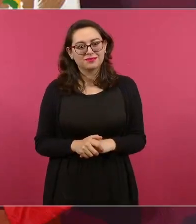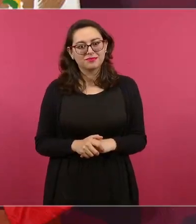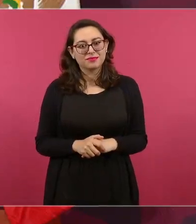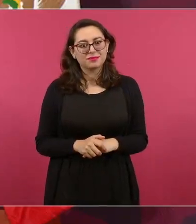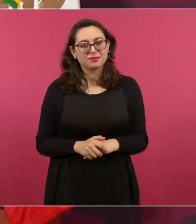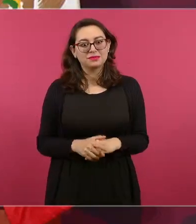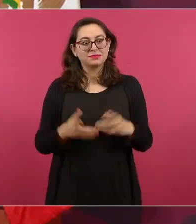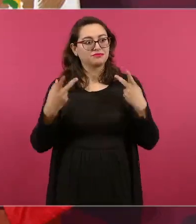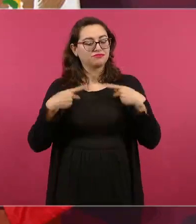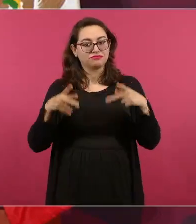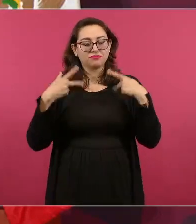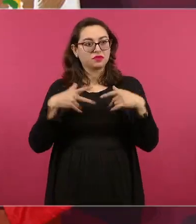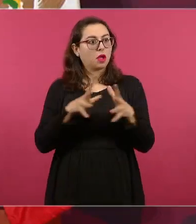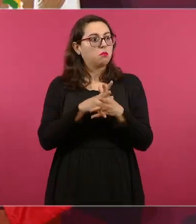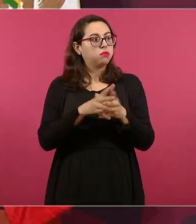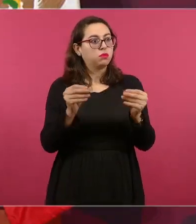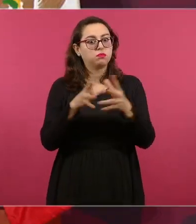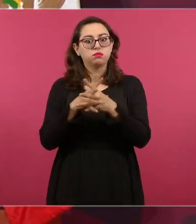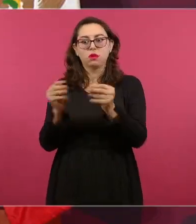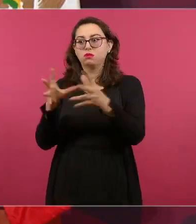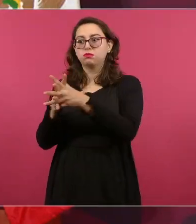a muchos.